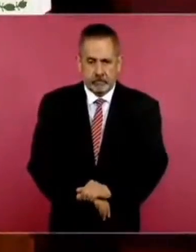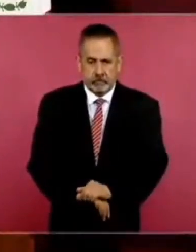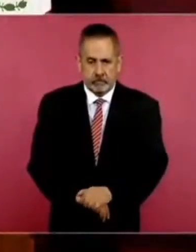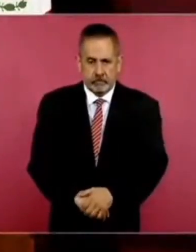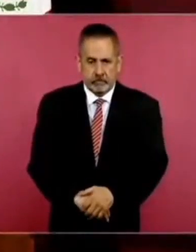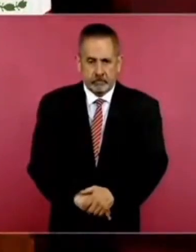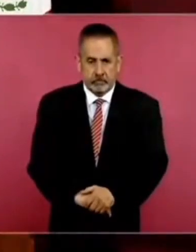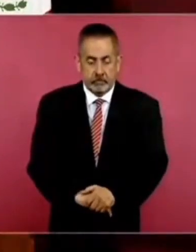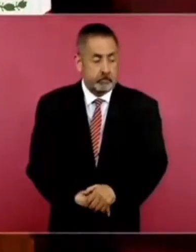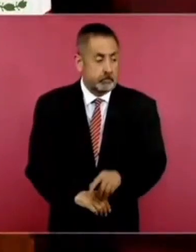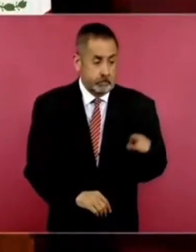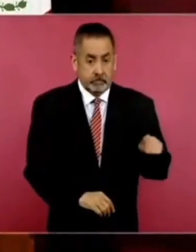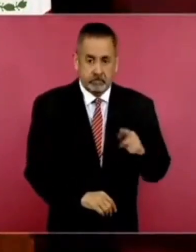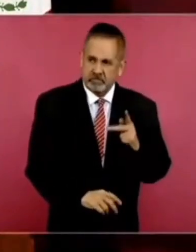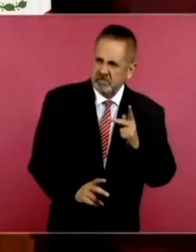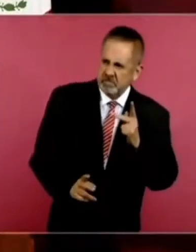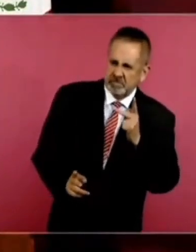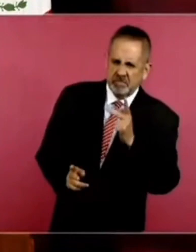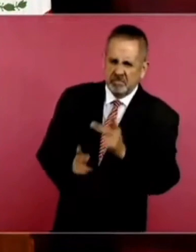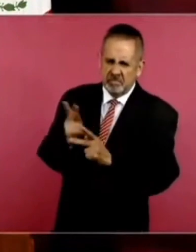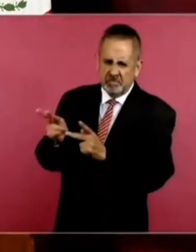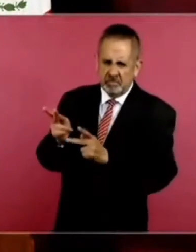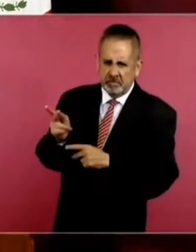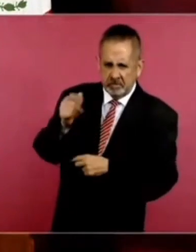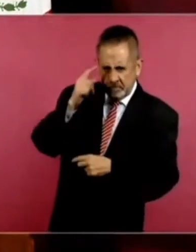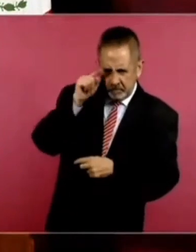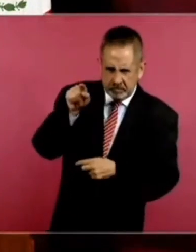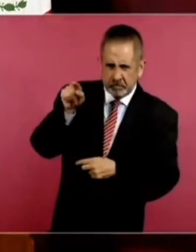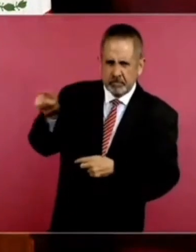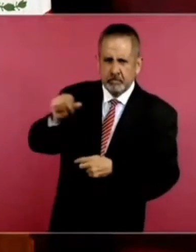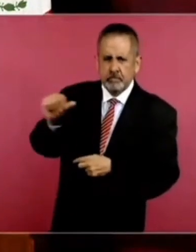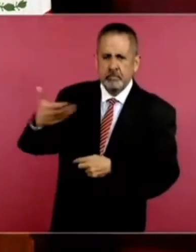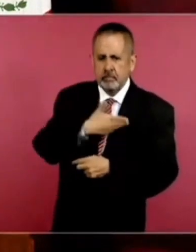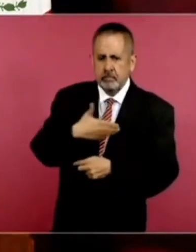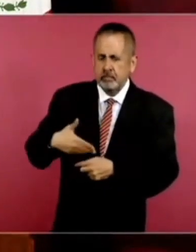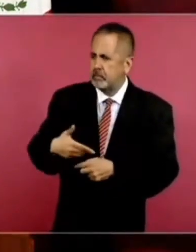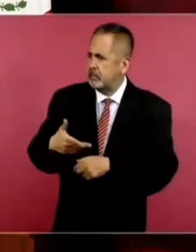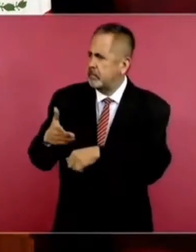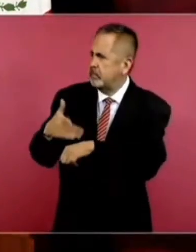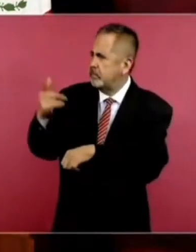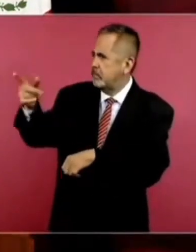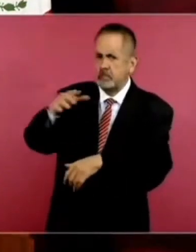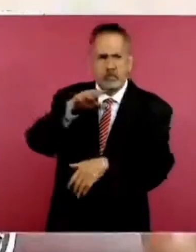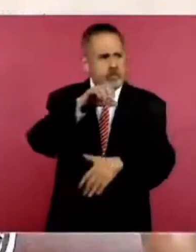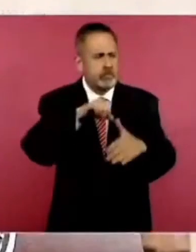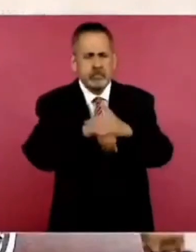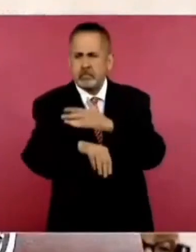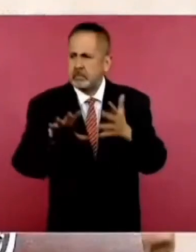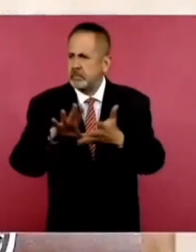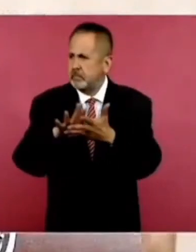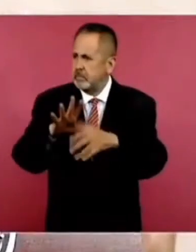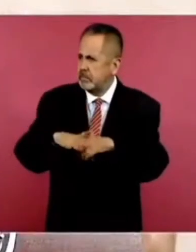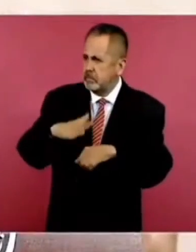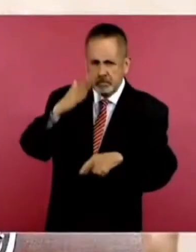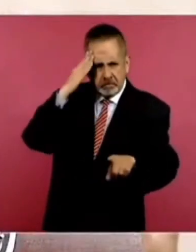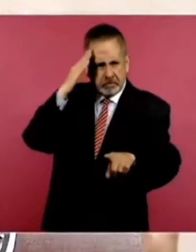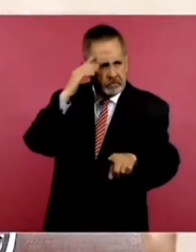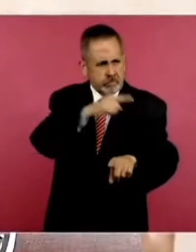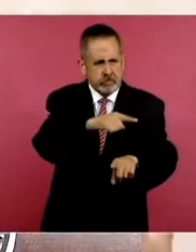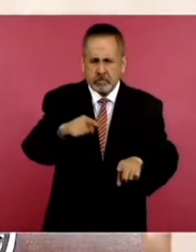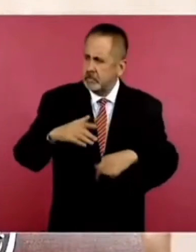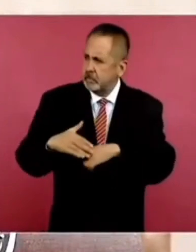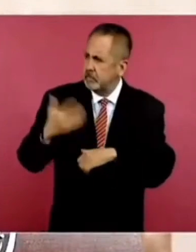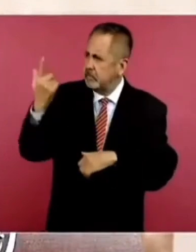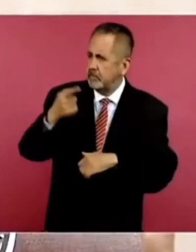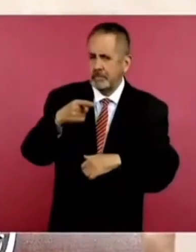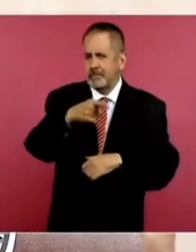le cuestionan al presidente López de Obrador el encarcelamiento de dirigentes del